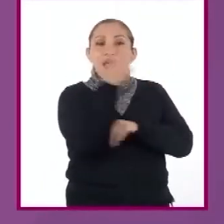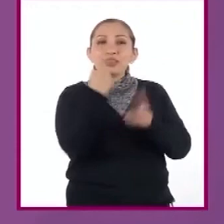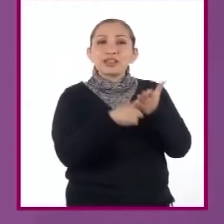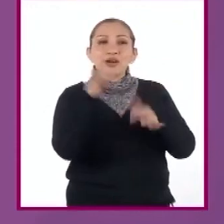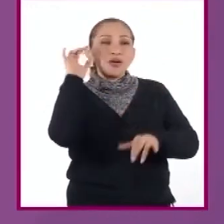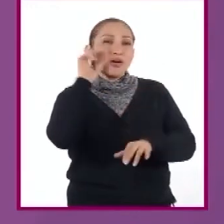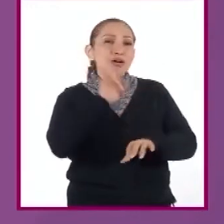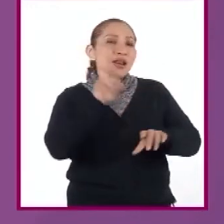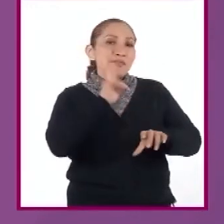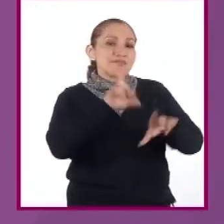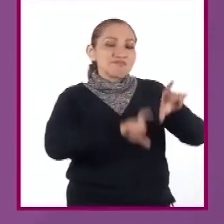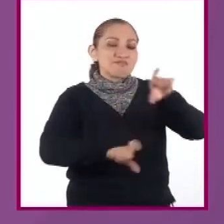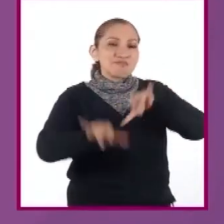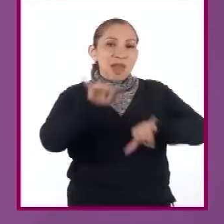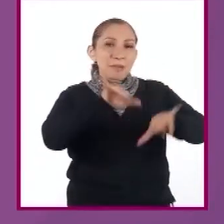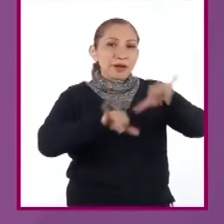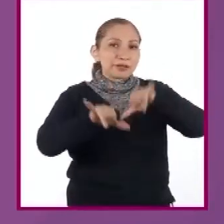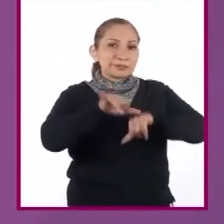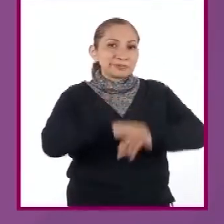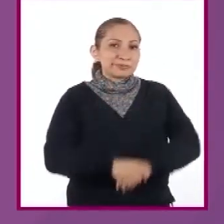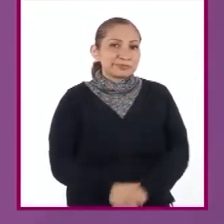laboratorio.